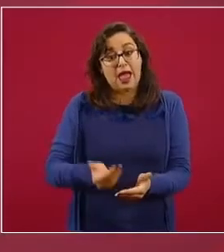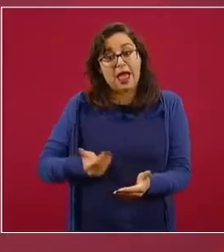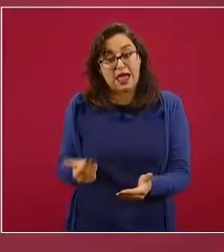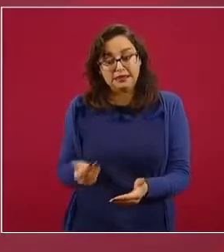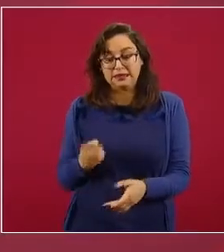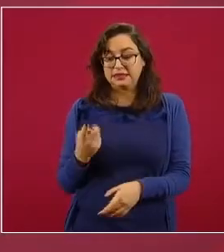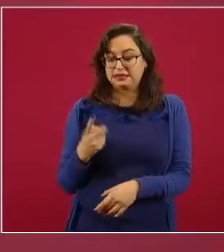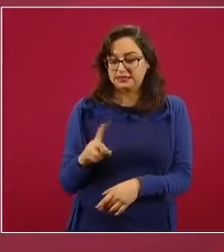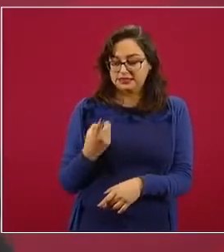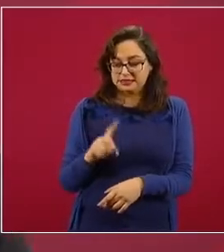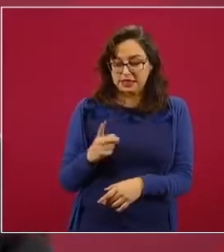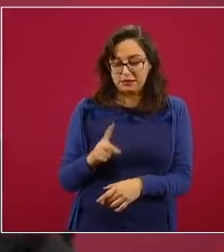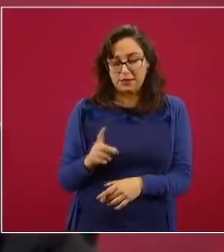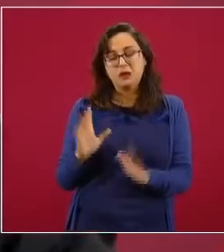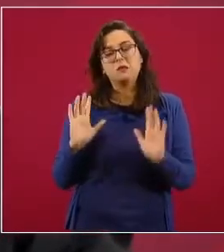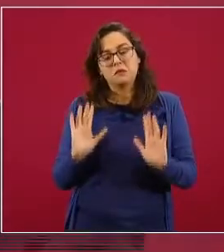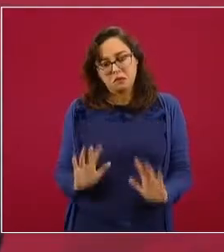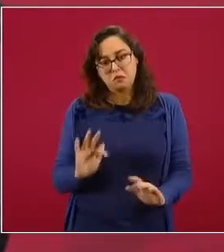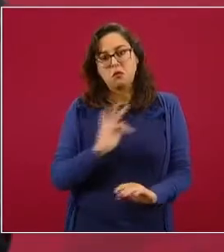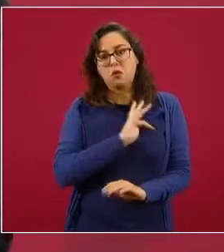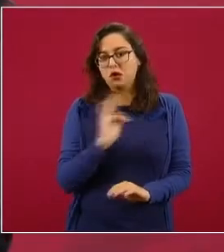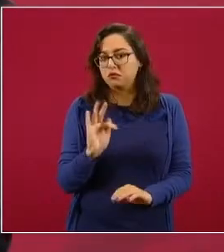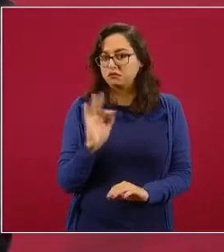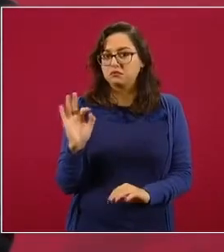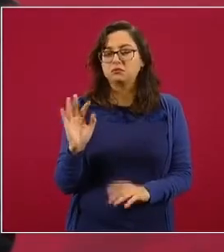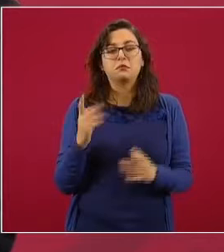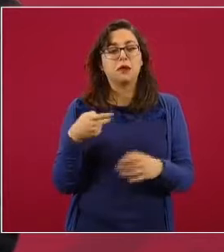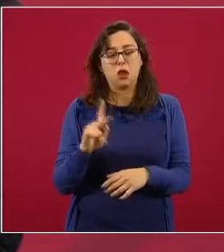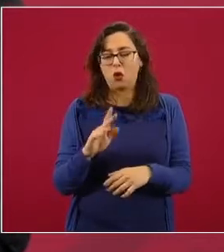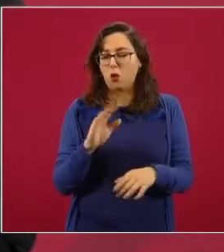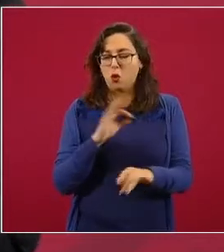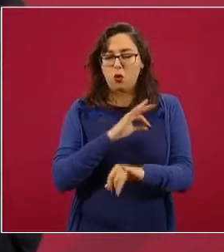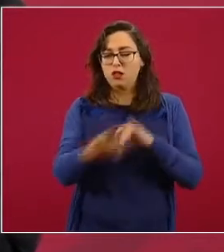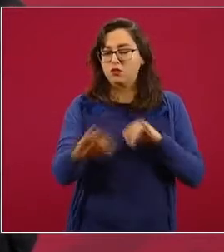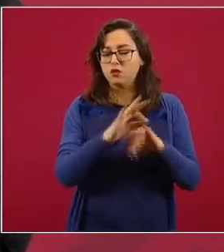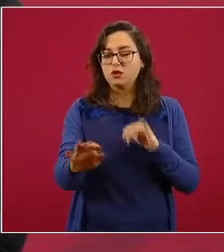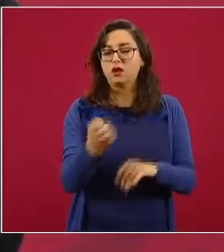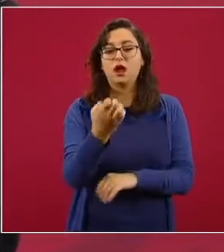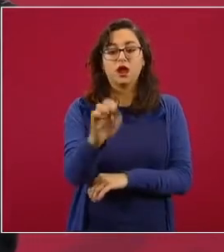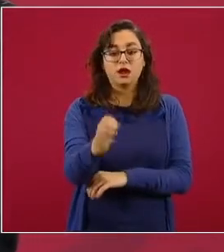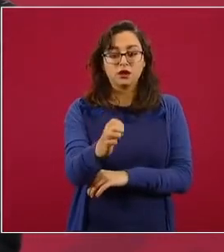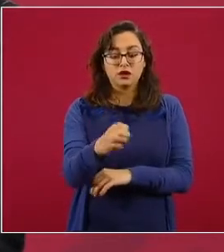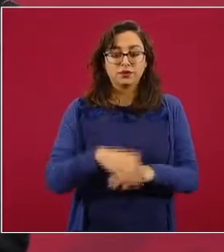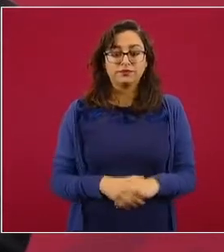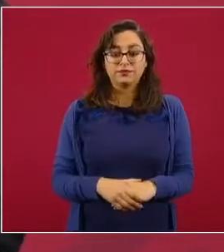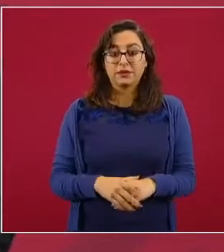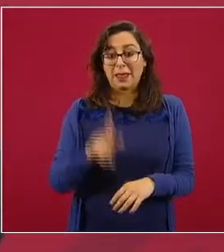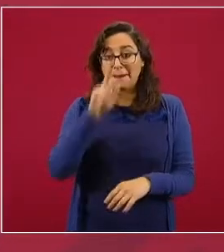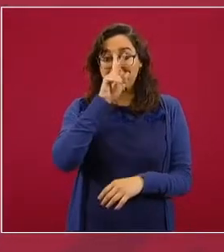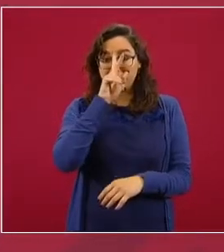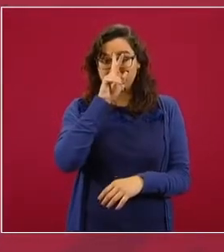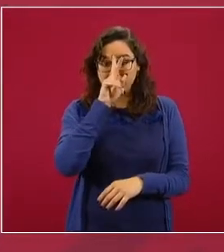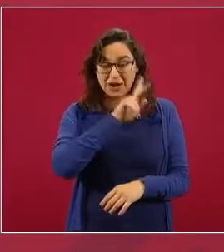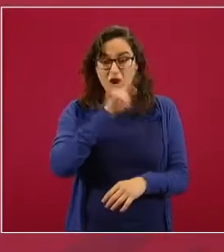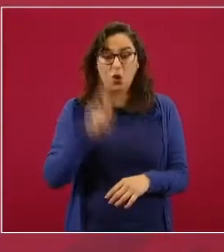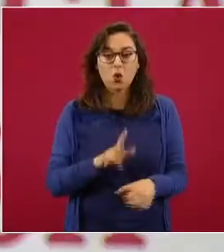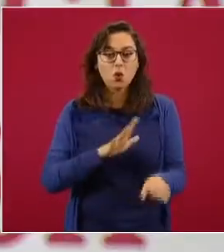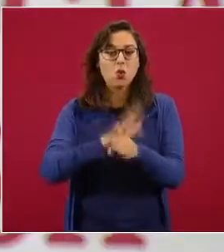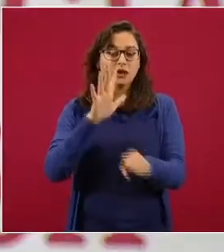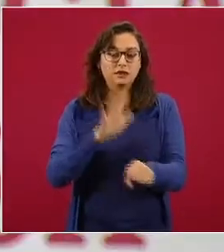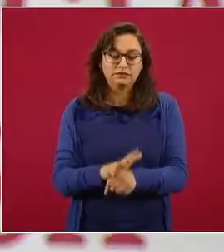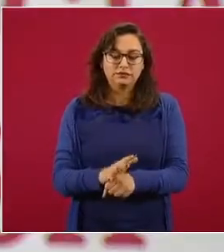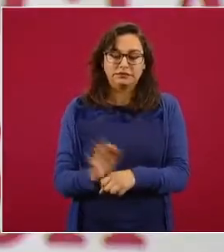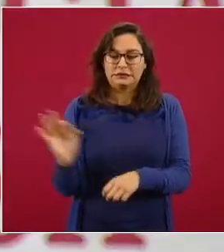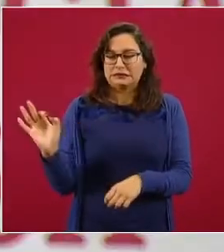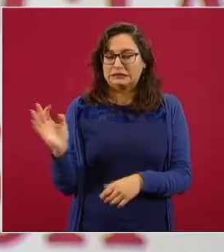fines de diciembre, lo harán a fines de diciembre y si no, en enero. ¿Cuál es el peor escenario? Que no se tenga una vacuna segura hasta el mes de marzo.